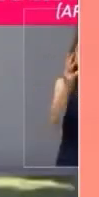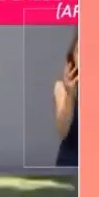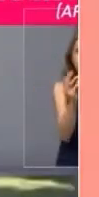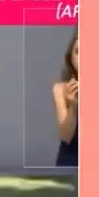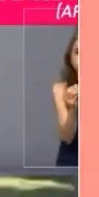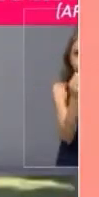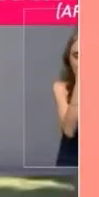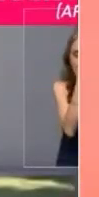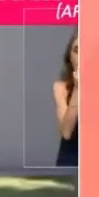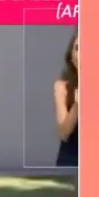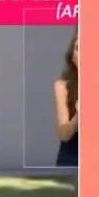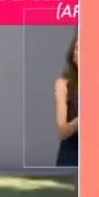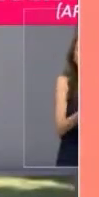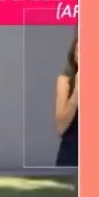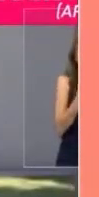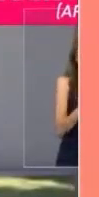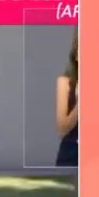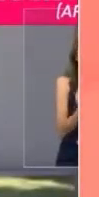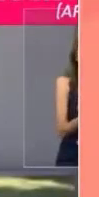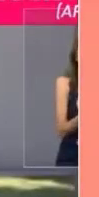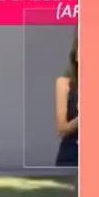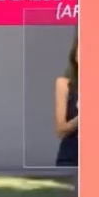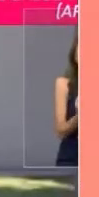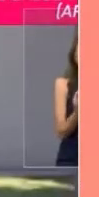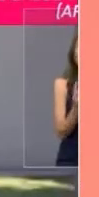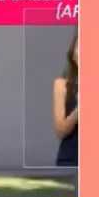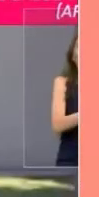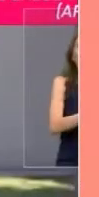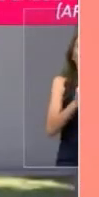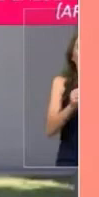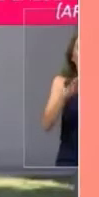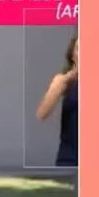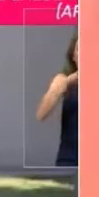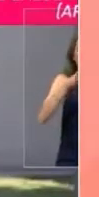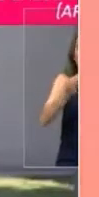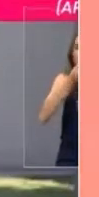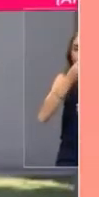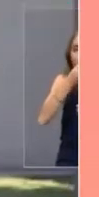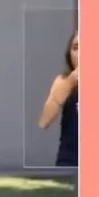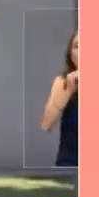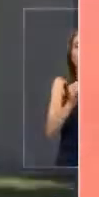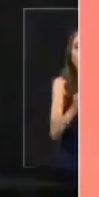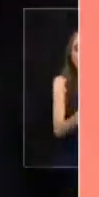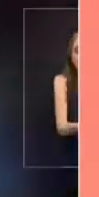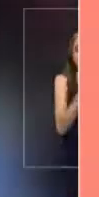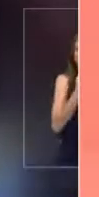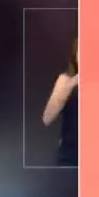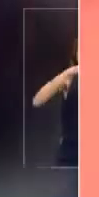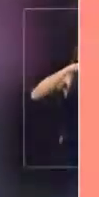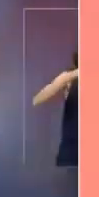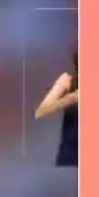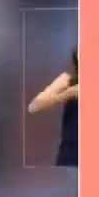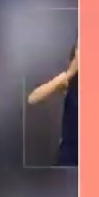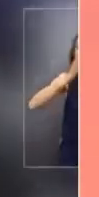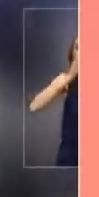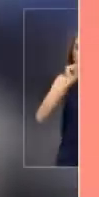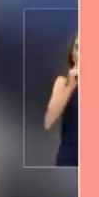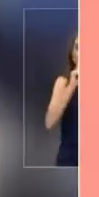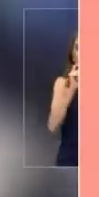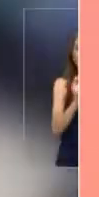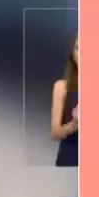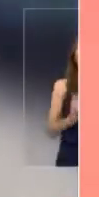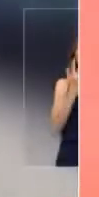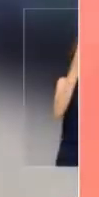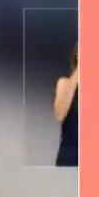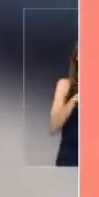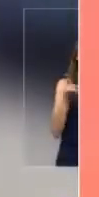están establecidos en un reglamento de la ley de control de drogas, el reglamento de la ley 20.000, donde todas las